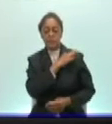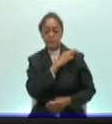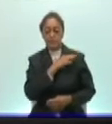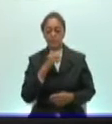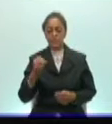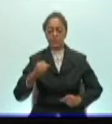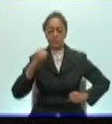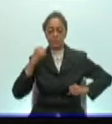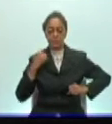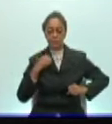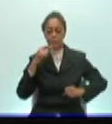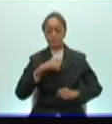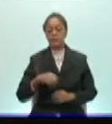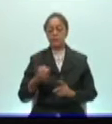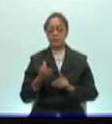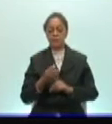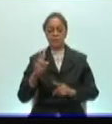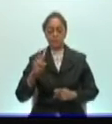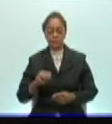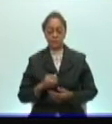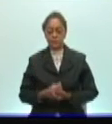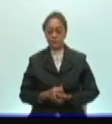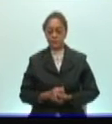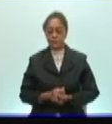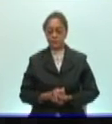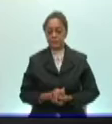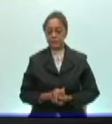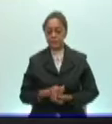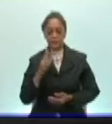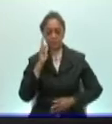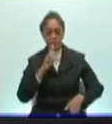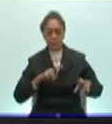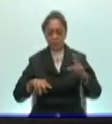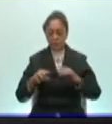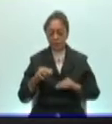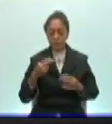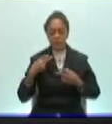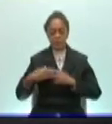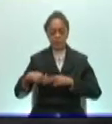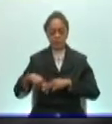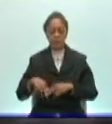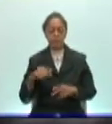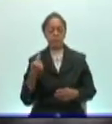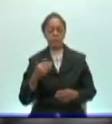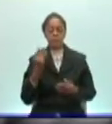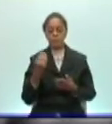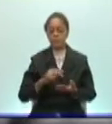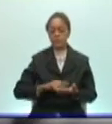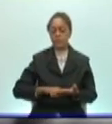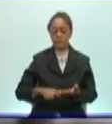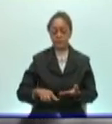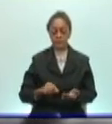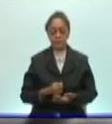regimiento militar de esa provincia. La búsqueda del héroe dura semanas.